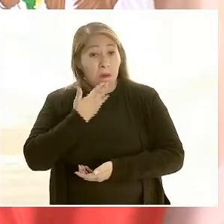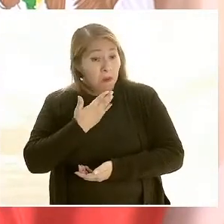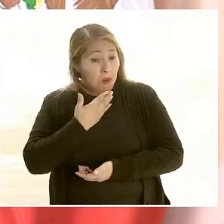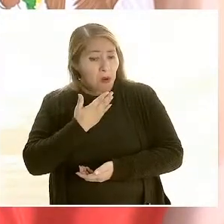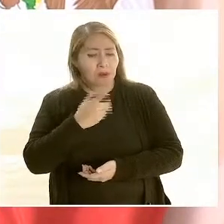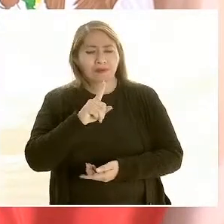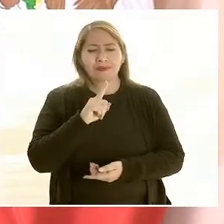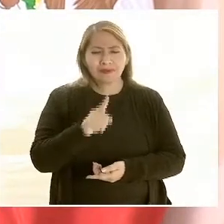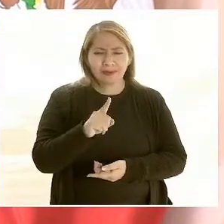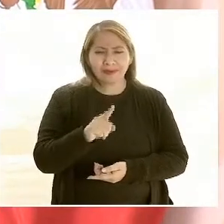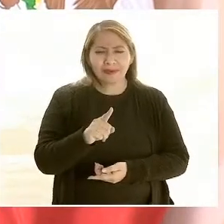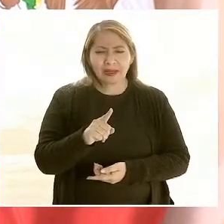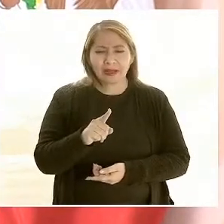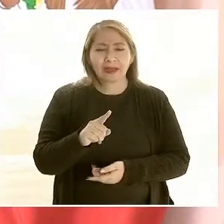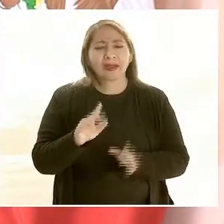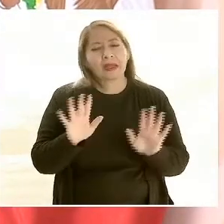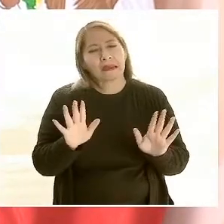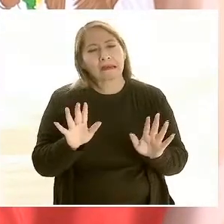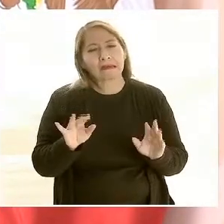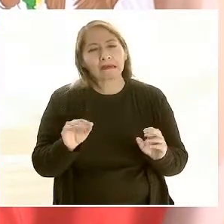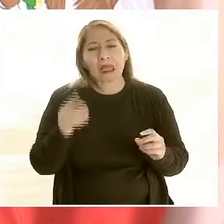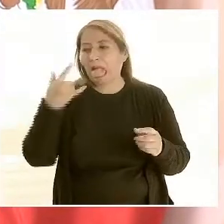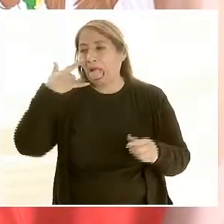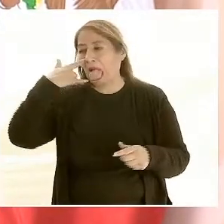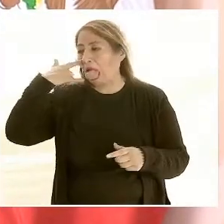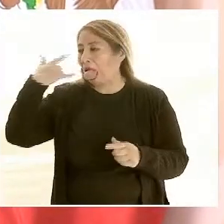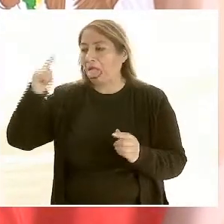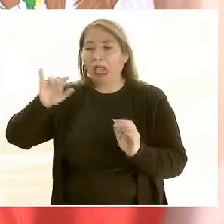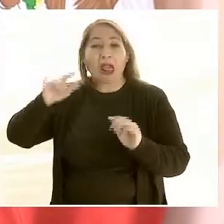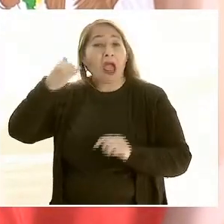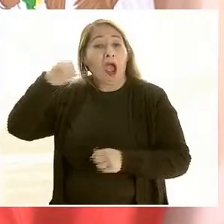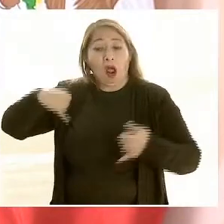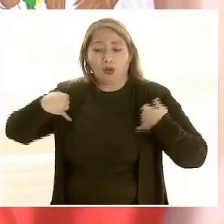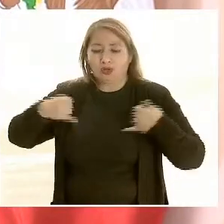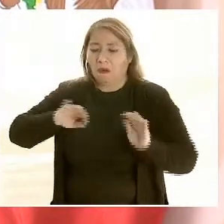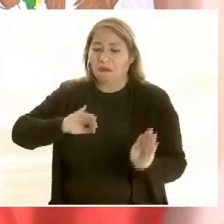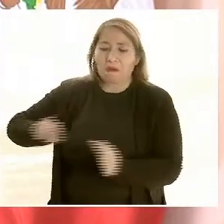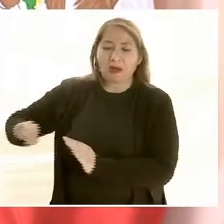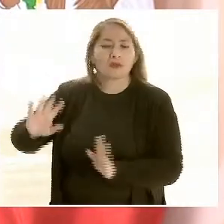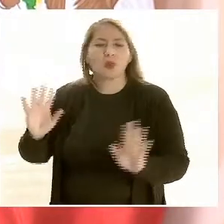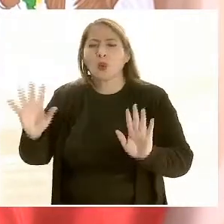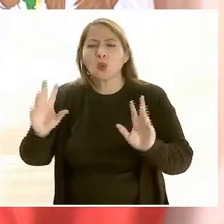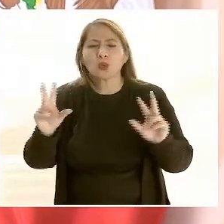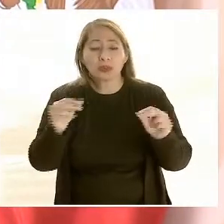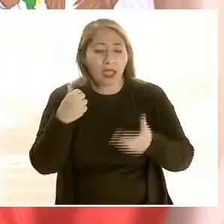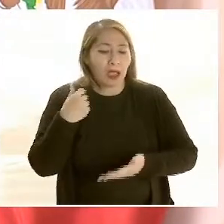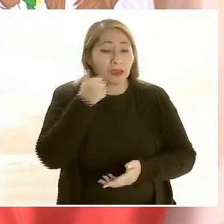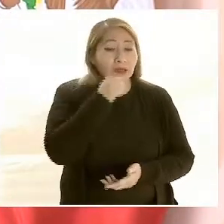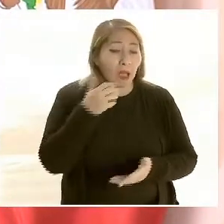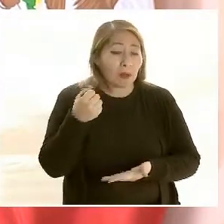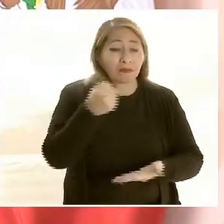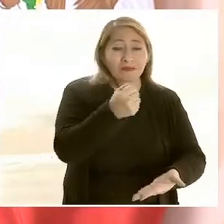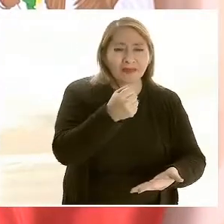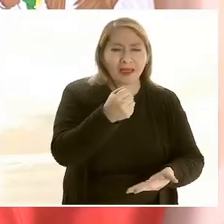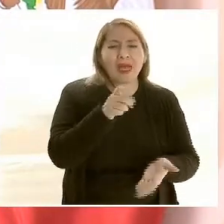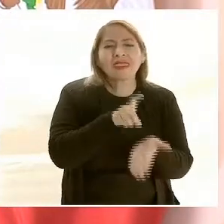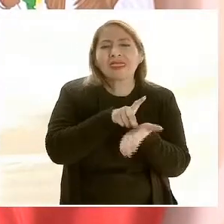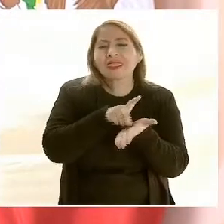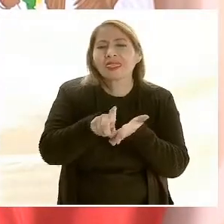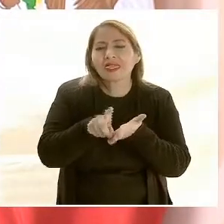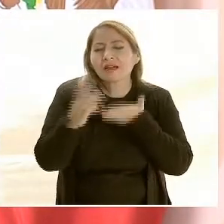si no se deja en el abandono a los jóvenes, si se garantiza el derecho al